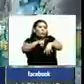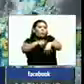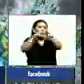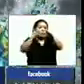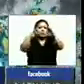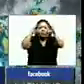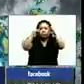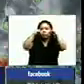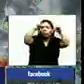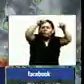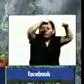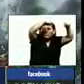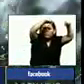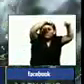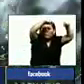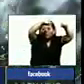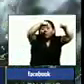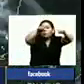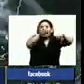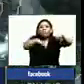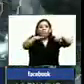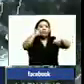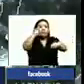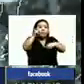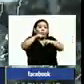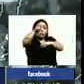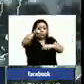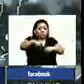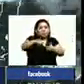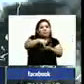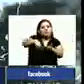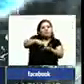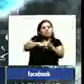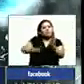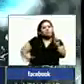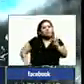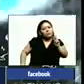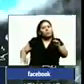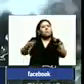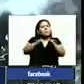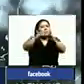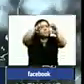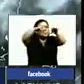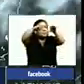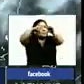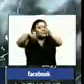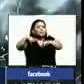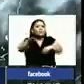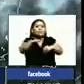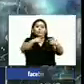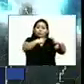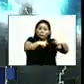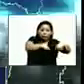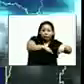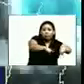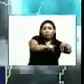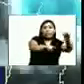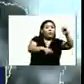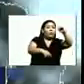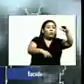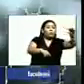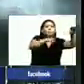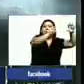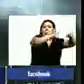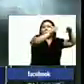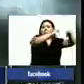Algunas precipitaciones Se van a ver Justamente en la franja norte Zona centro Con algunas precipitaciones Y el occidente Que va a continuar Con cierta influencia De